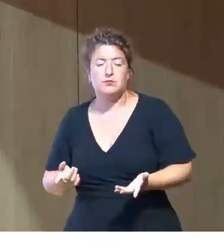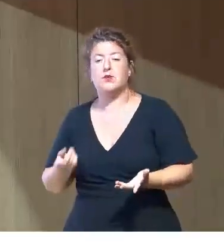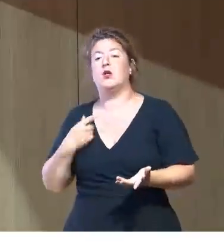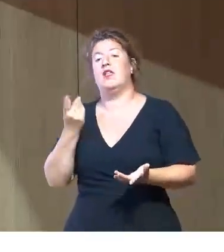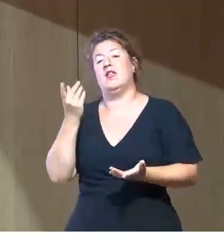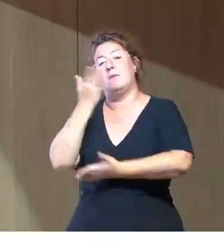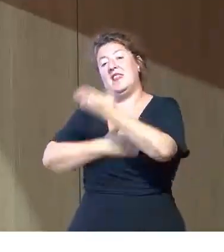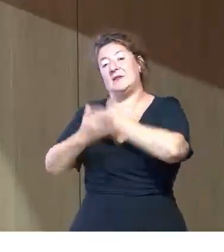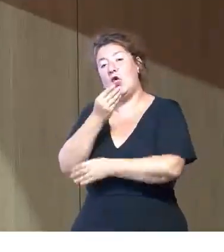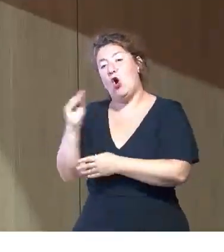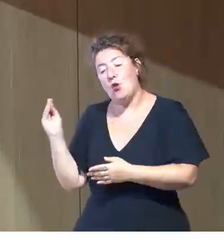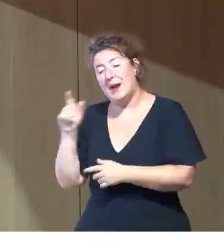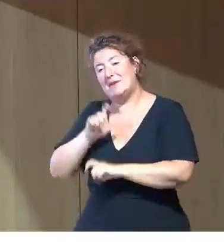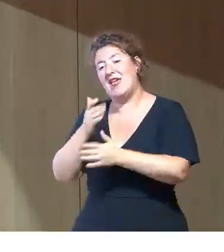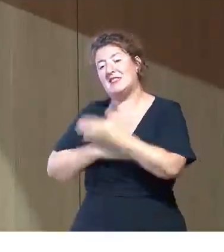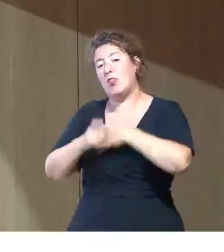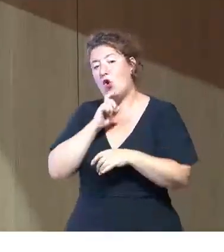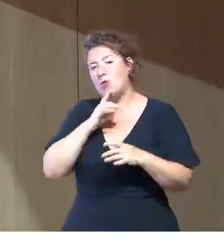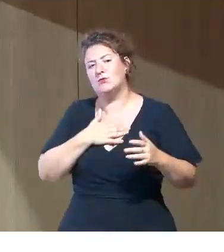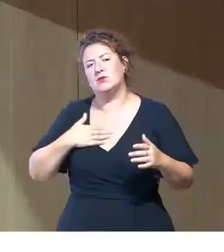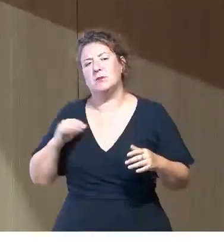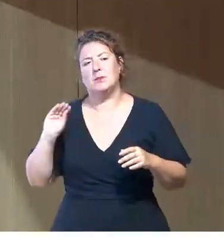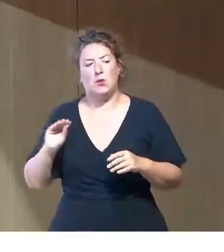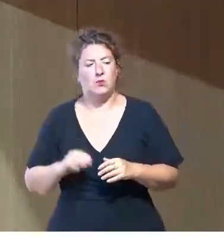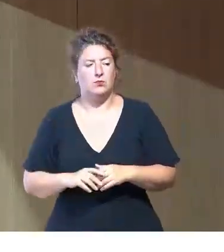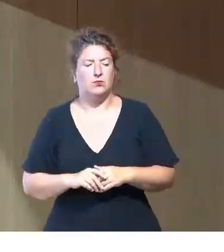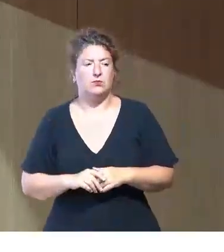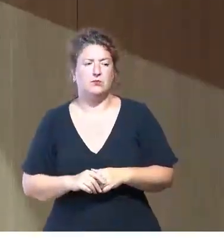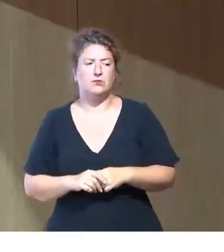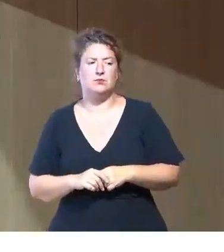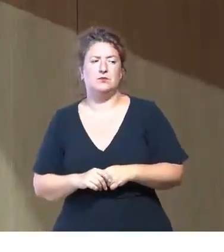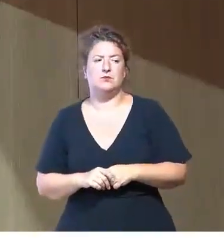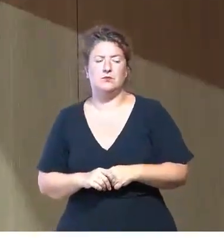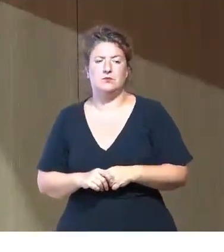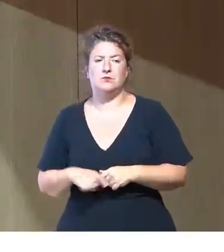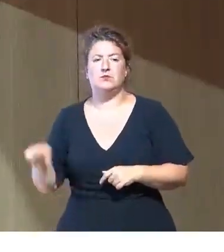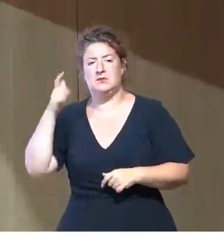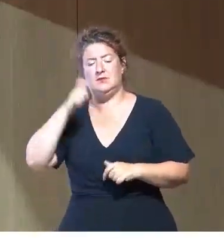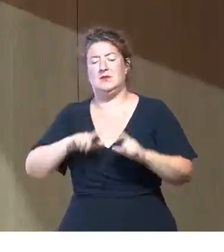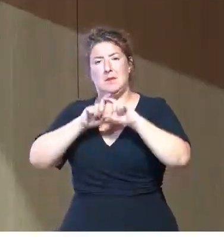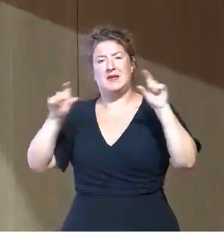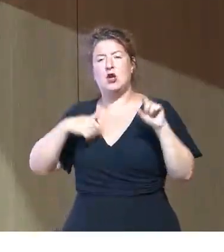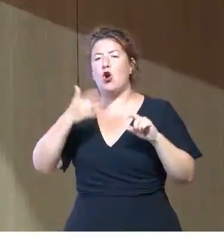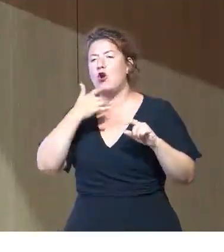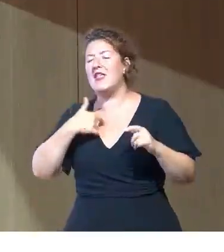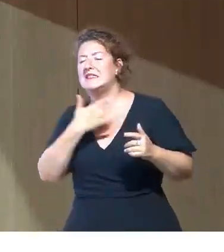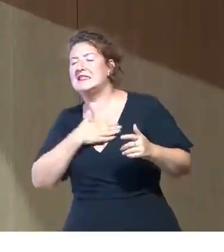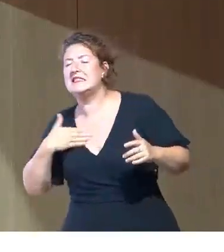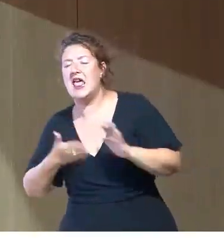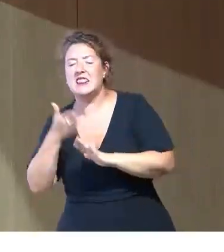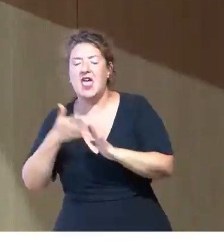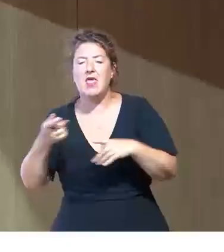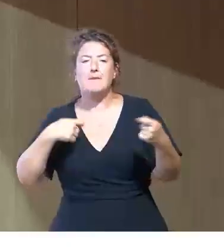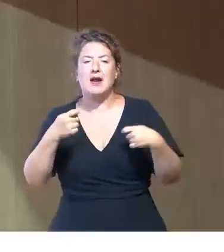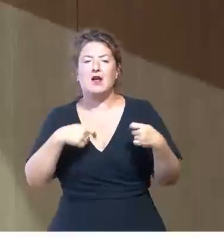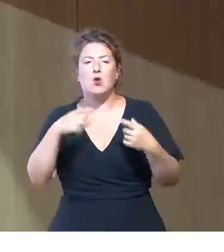discapacidad y con las personas con discapacidad a mí me gustaría preguntarle a luismi como empleador como persona que conoce tendencias en el mercado y